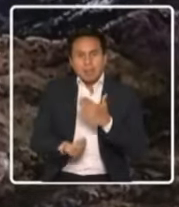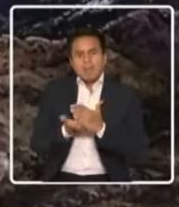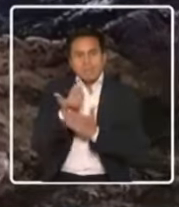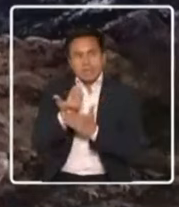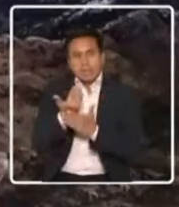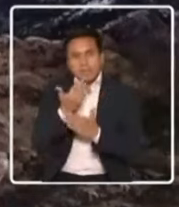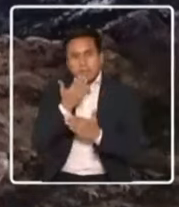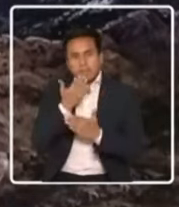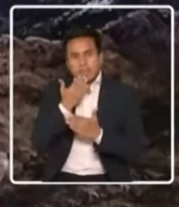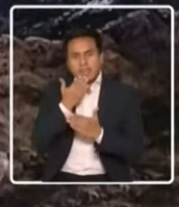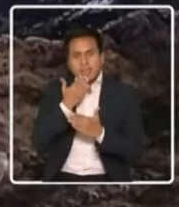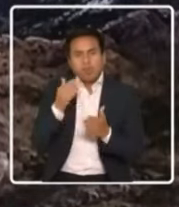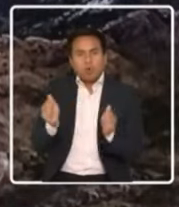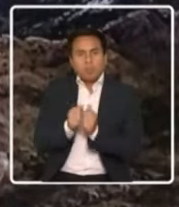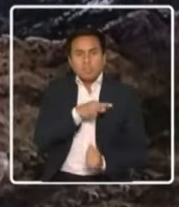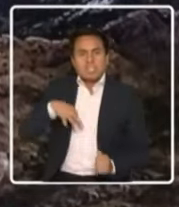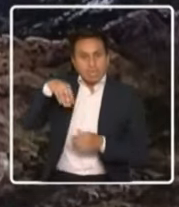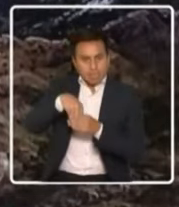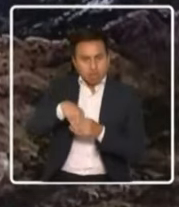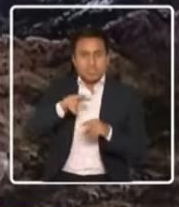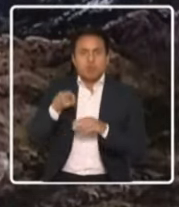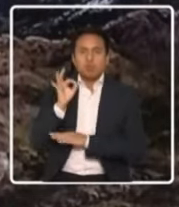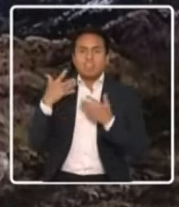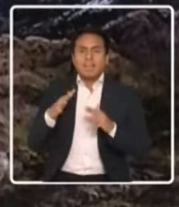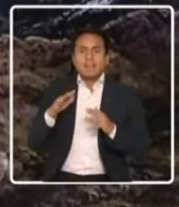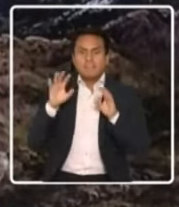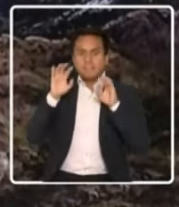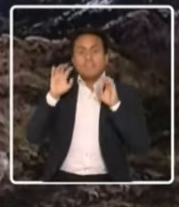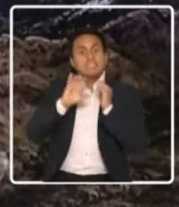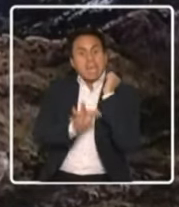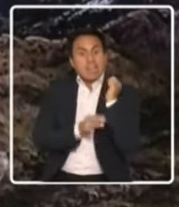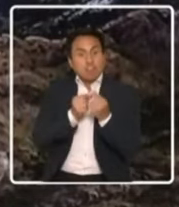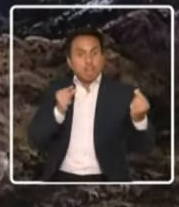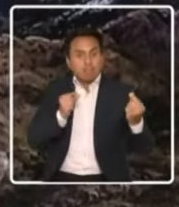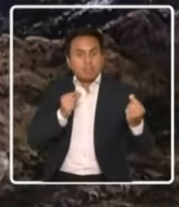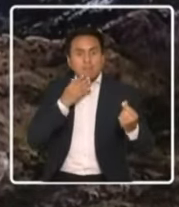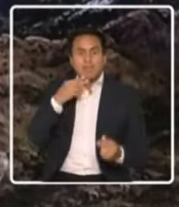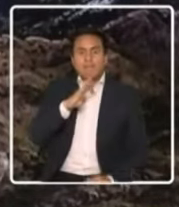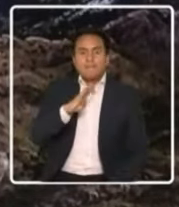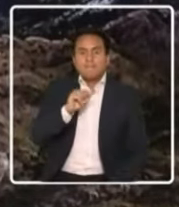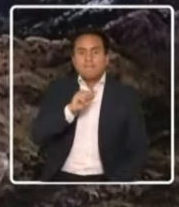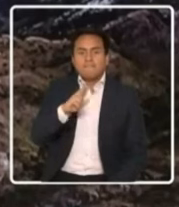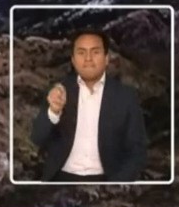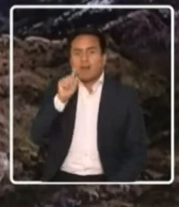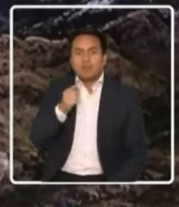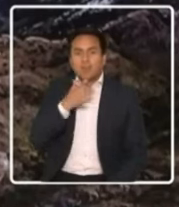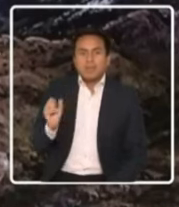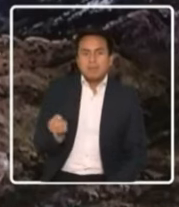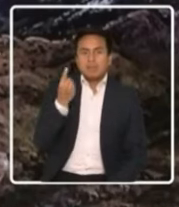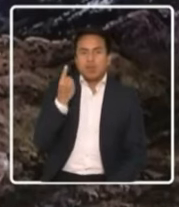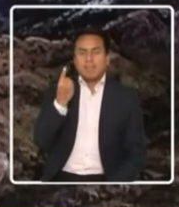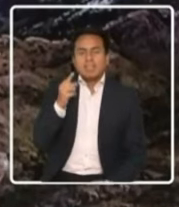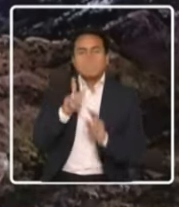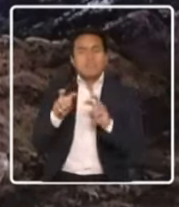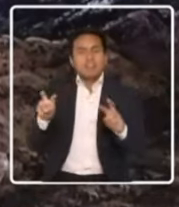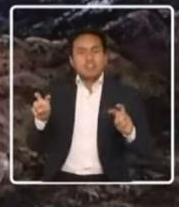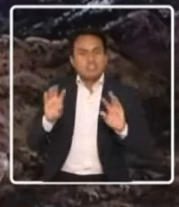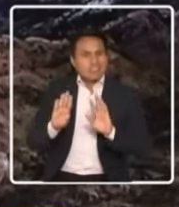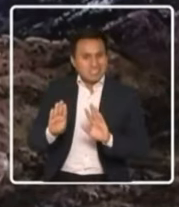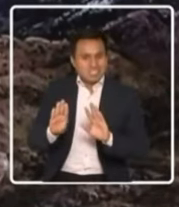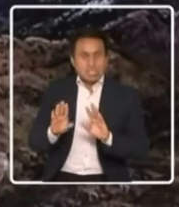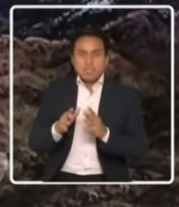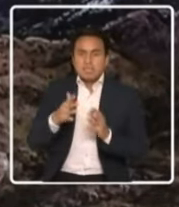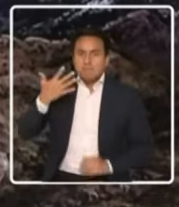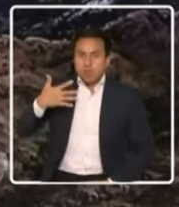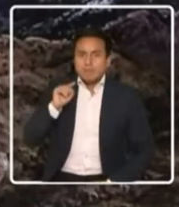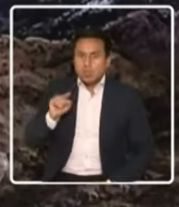mañana, el conjunto con la ministra del Interior hemos sostenido una reunión con el fiscal nacional, también con el fiscal Héctor Barros, en primer lugar porque en investigaciones de esta naturaleza